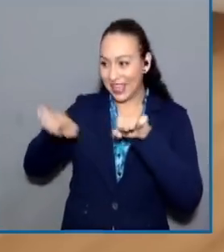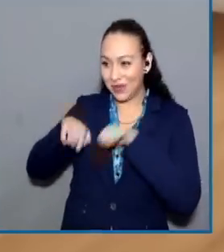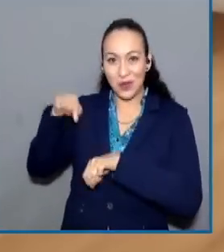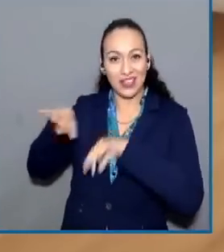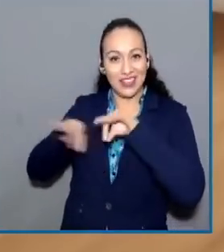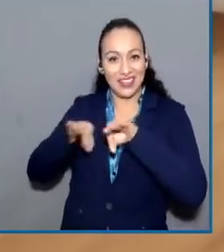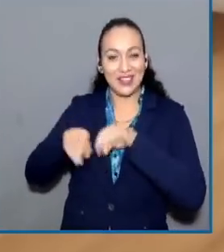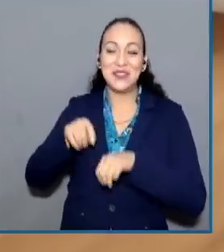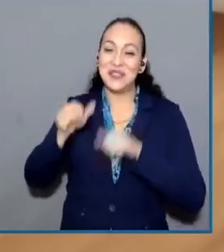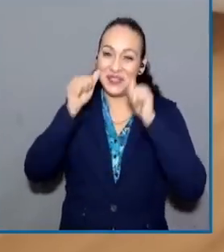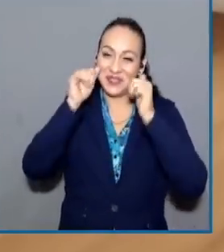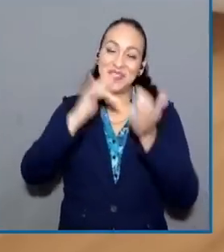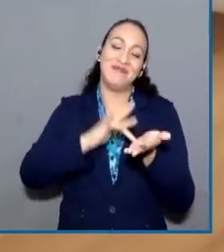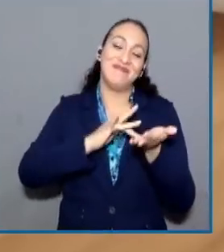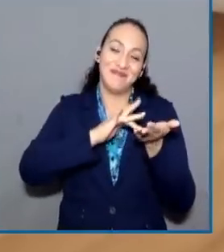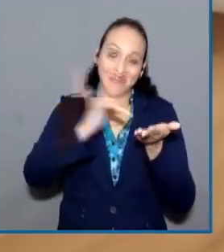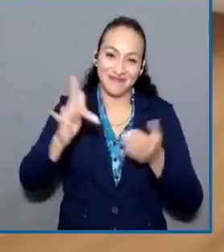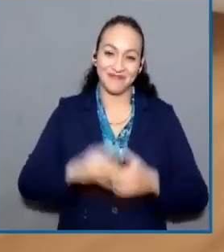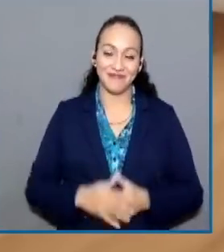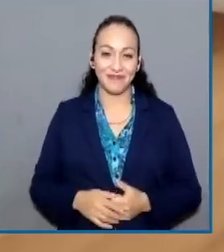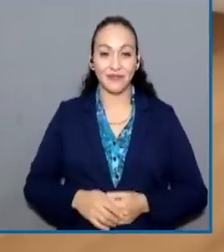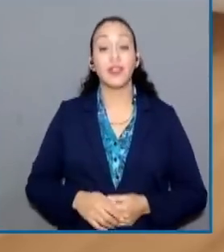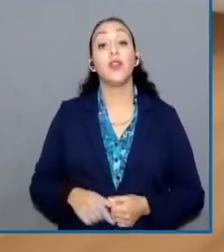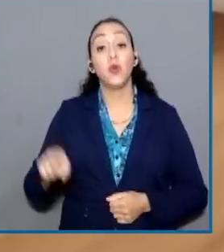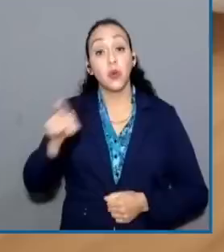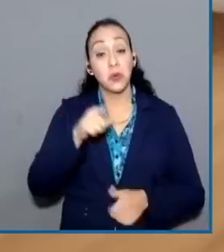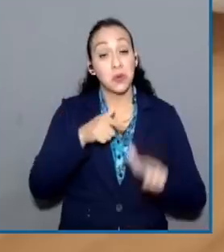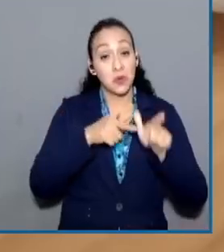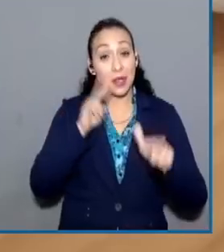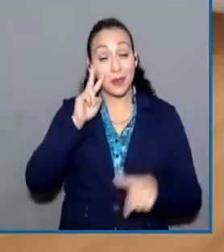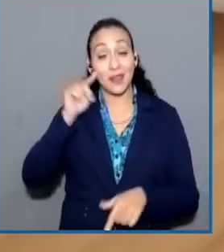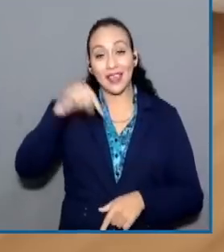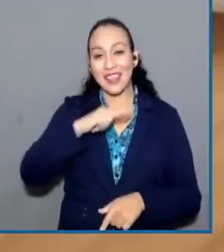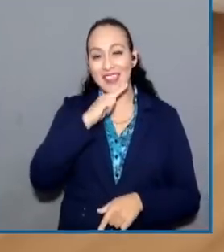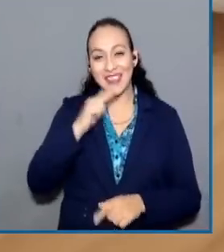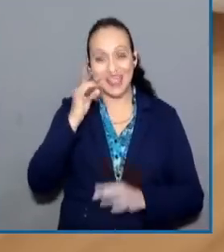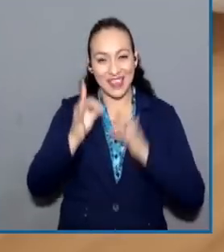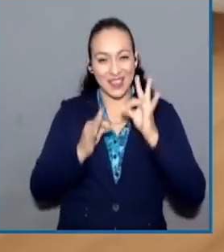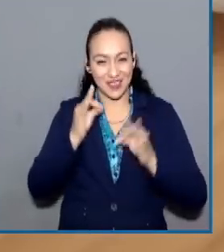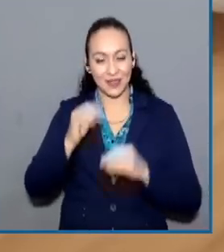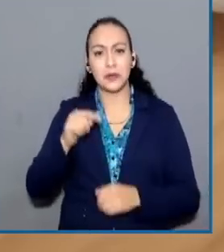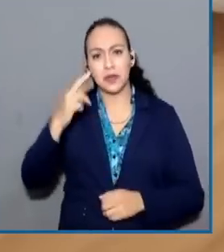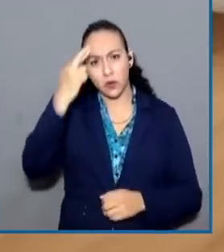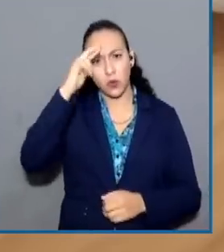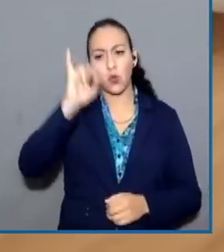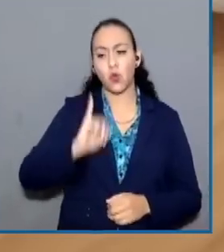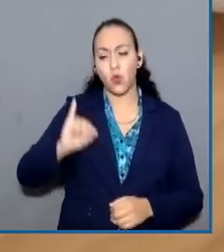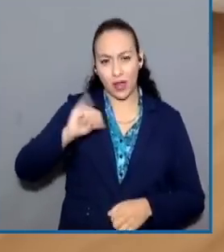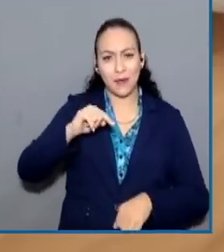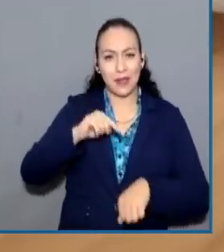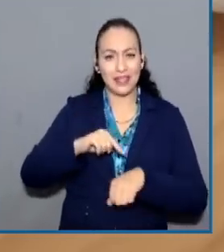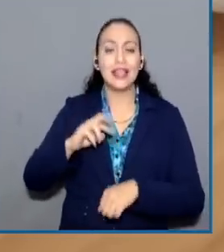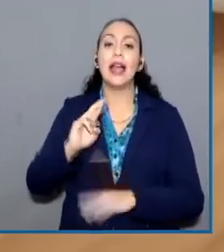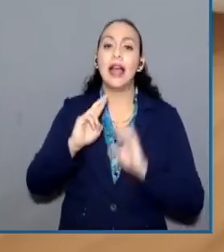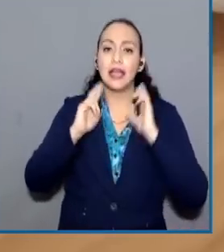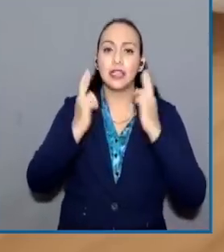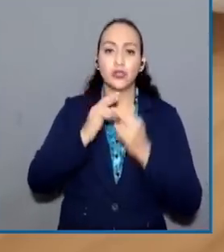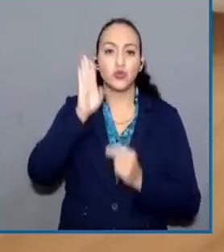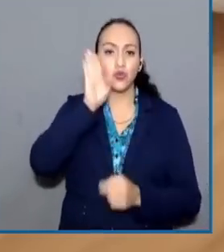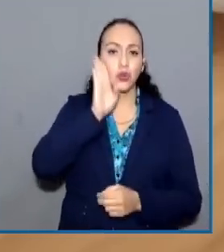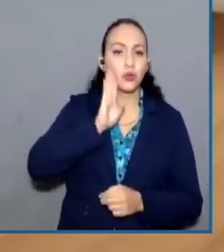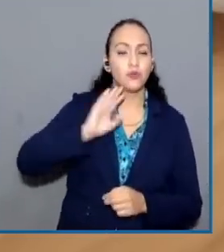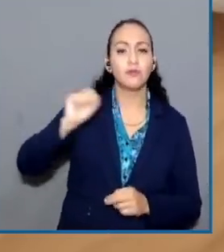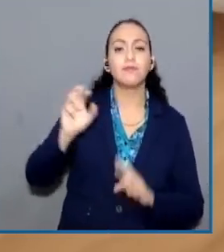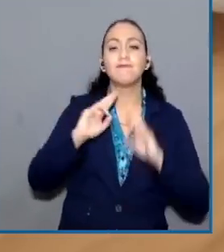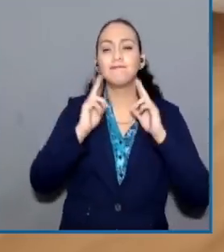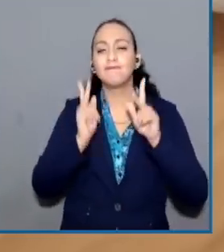de su preferencia. Lo invito a mantenerse en nuestra señal. Sigue este jueves la sesión del Pleno de la Suprema Corte. En esta ocasión tiene